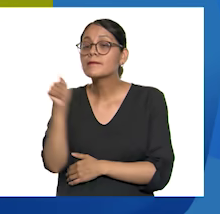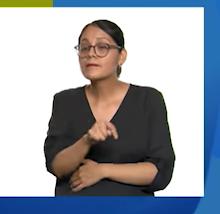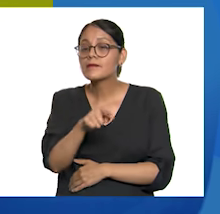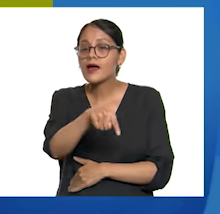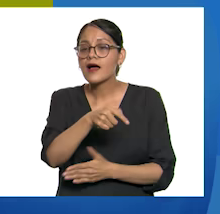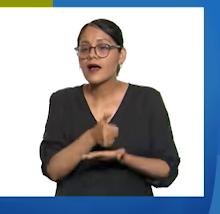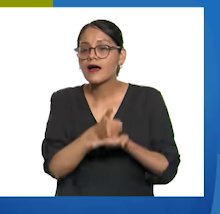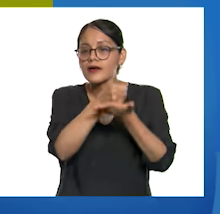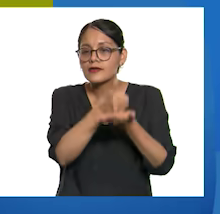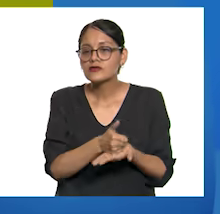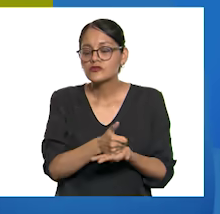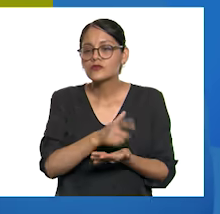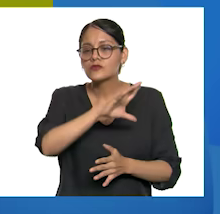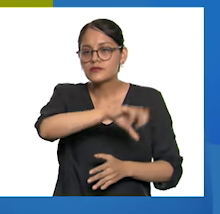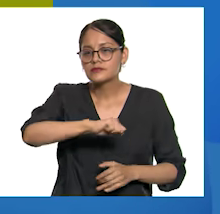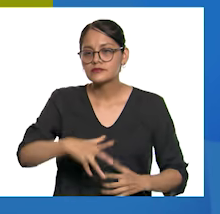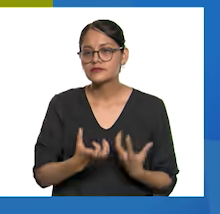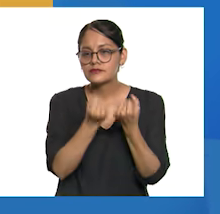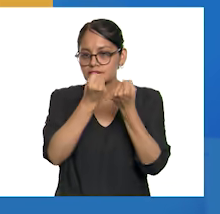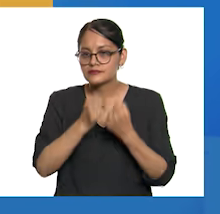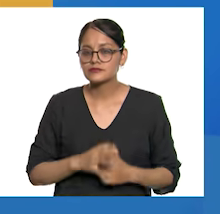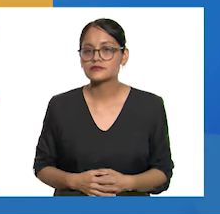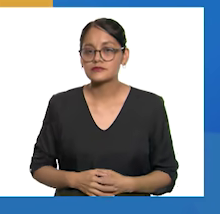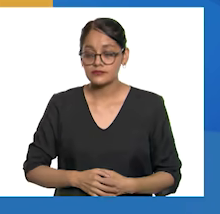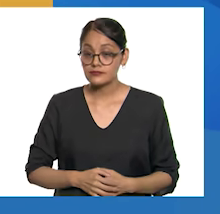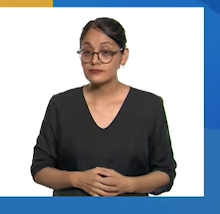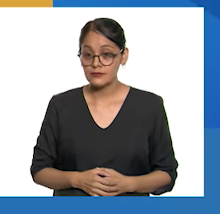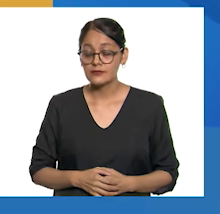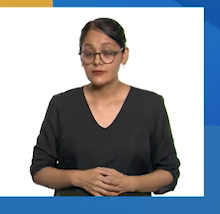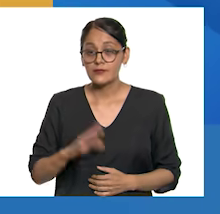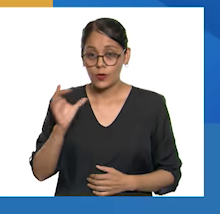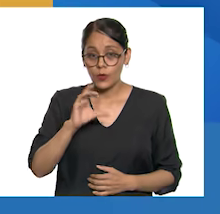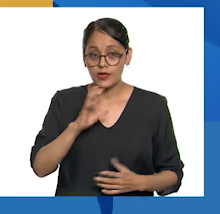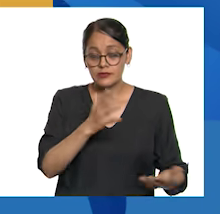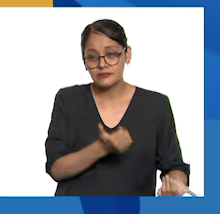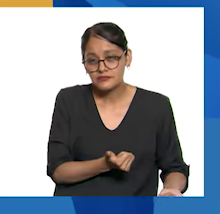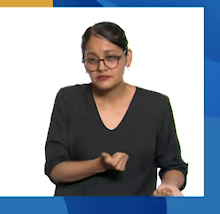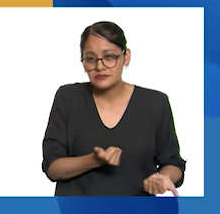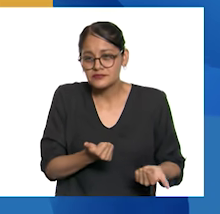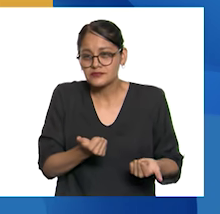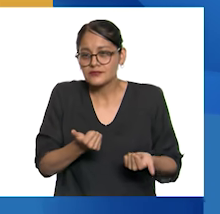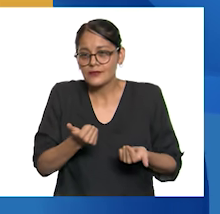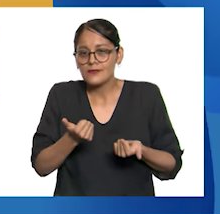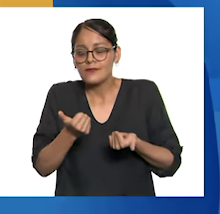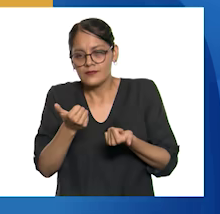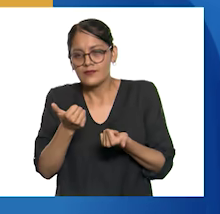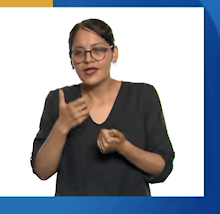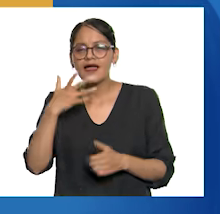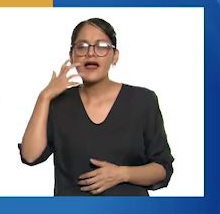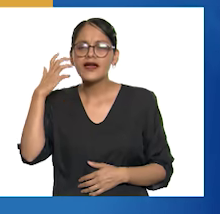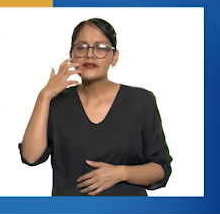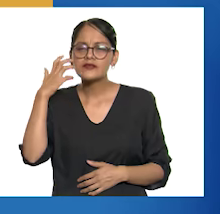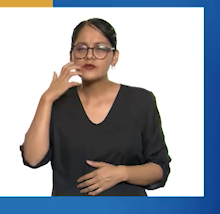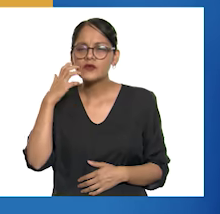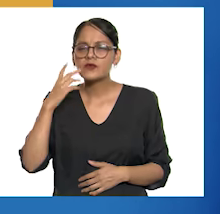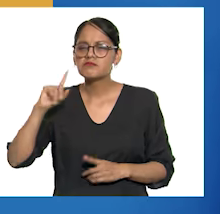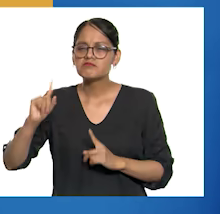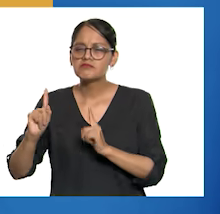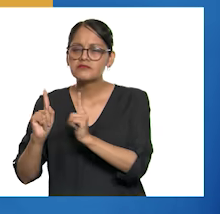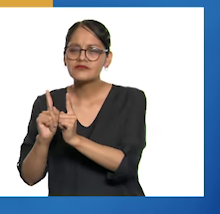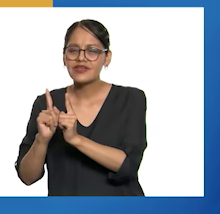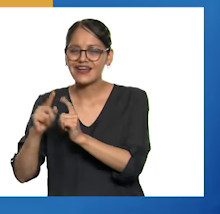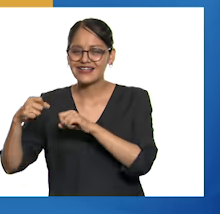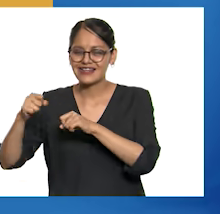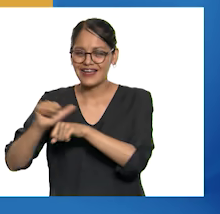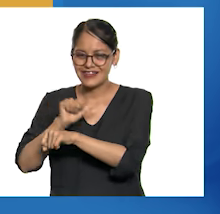ayudaran al marqués de Carabás. En tanto que sacaban del río al pobre marqués el gato se acercó a la carroza y le